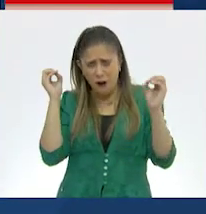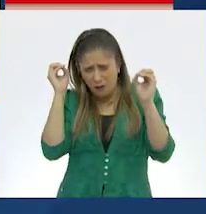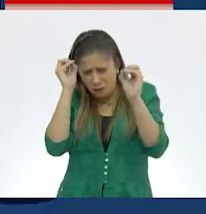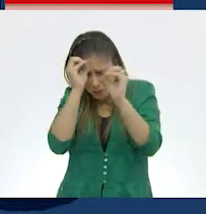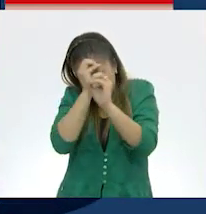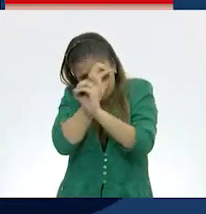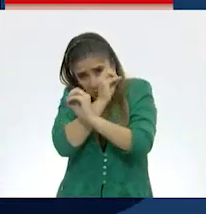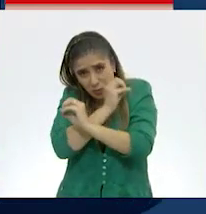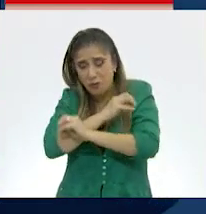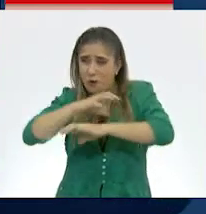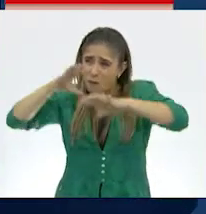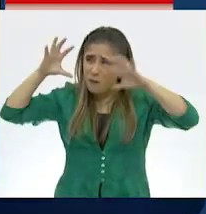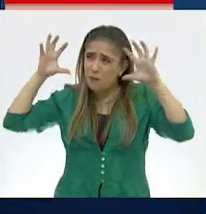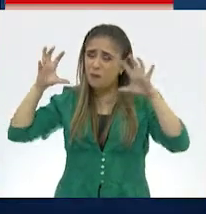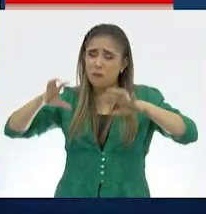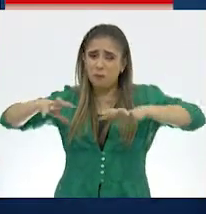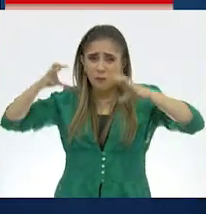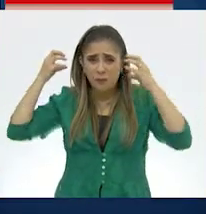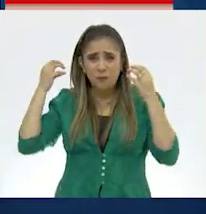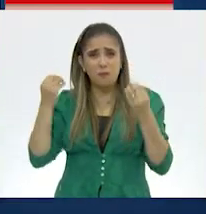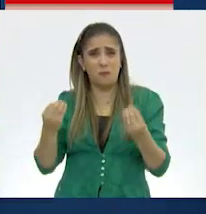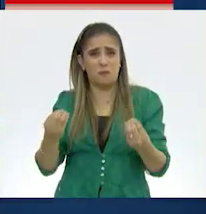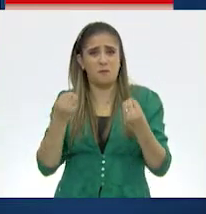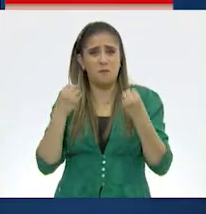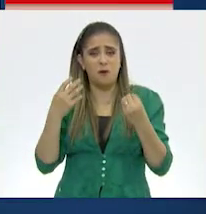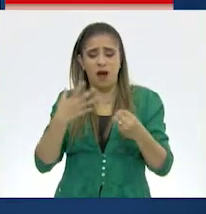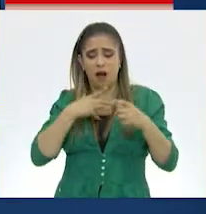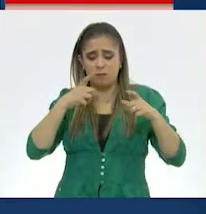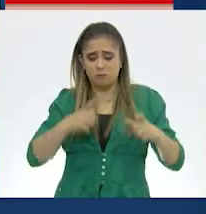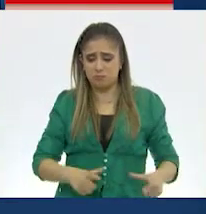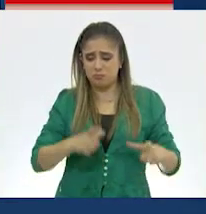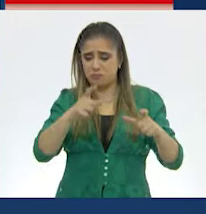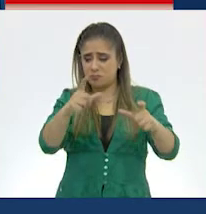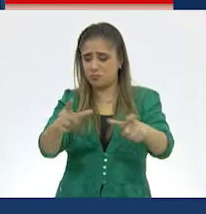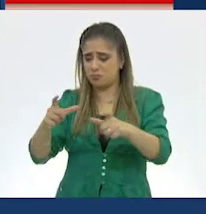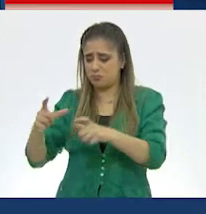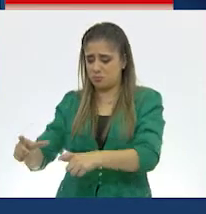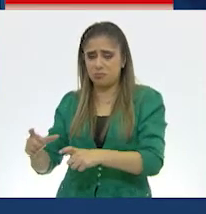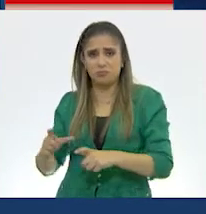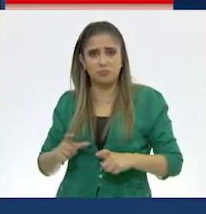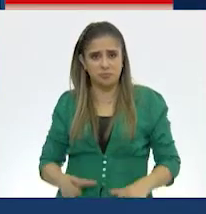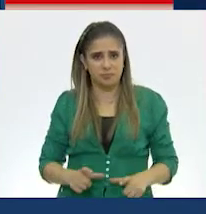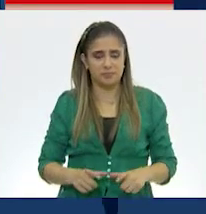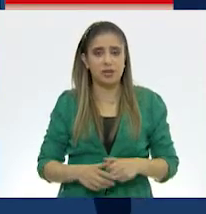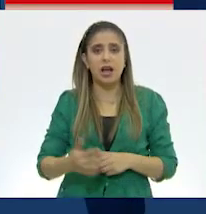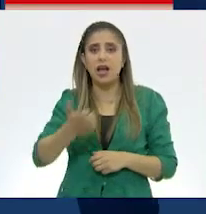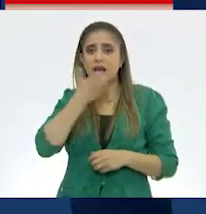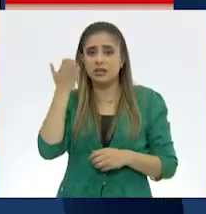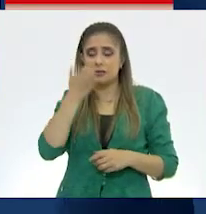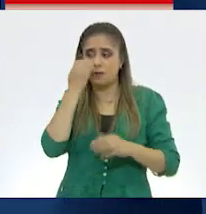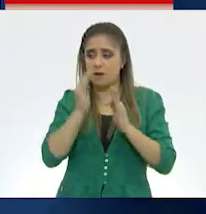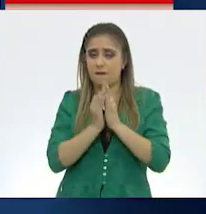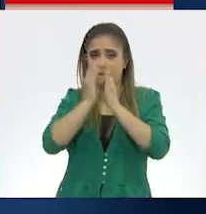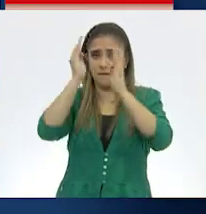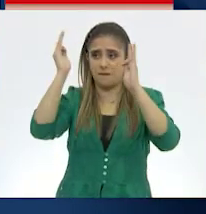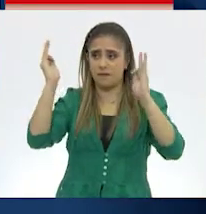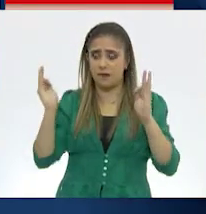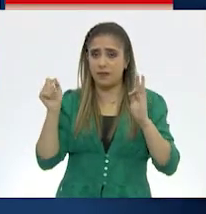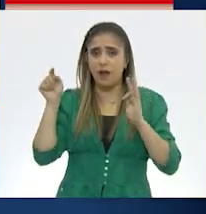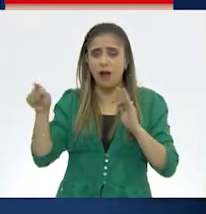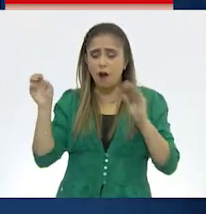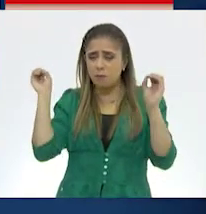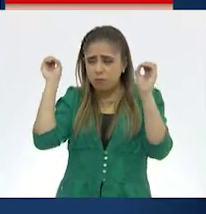había llovido mucho y se habían formado grandes charcos. La escuela frente a ellos, en